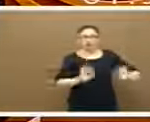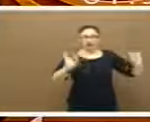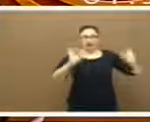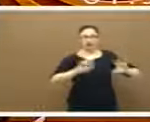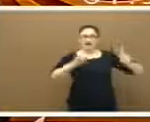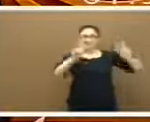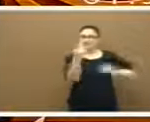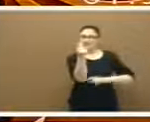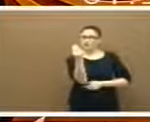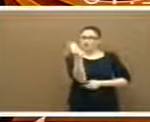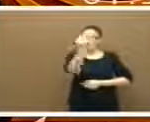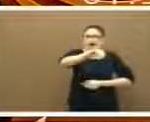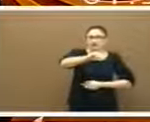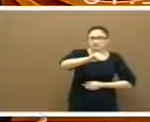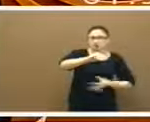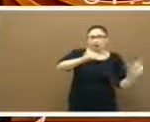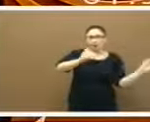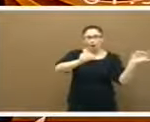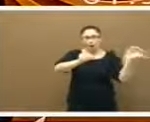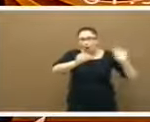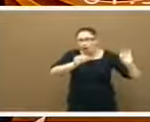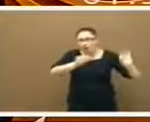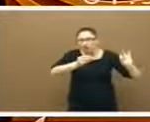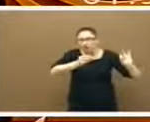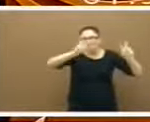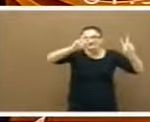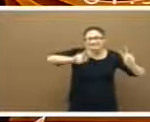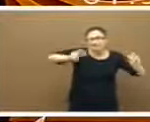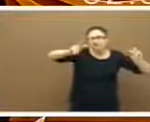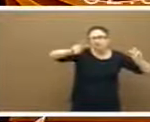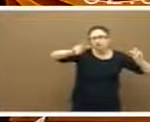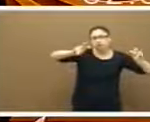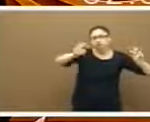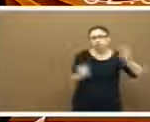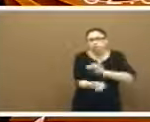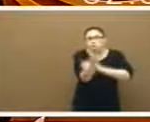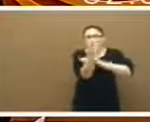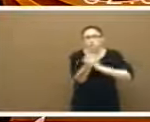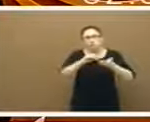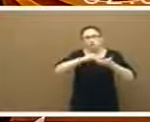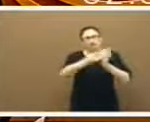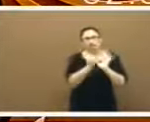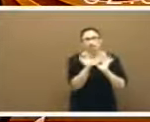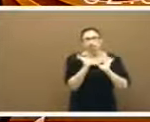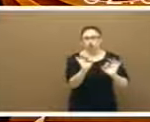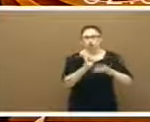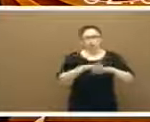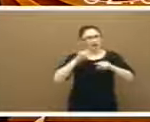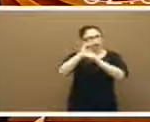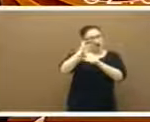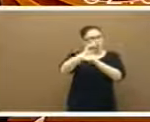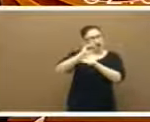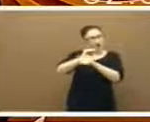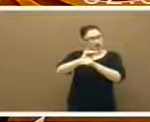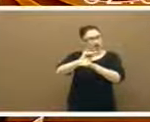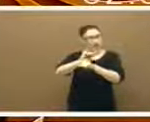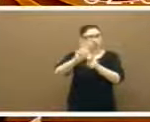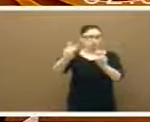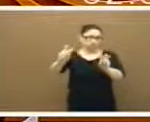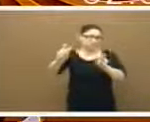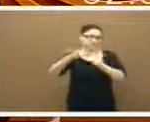la partida o si, por el contrario, lo que pretenden es llevar a cabo pues la creación de un proyecto específico para subvenciones a organizaciones sindicales en